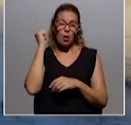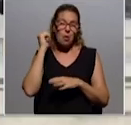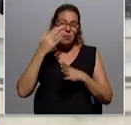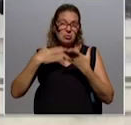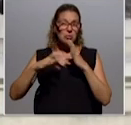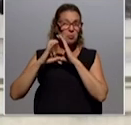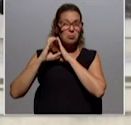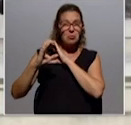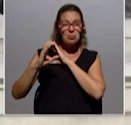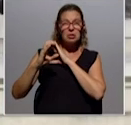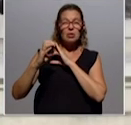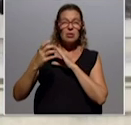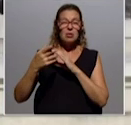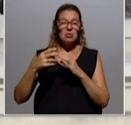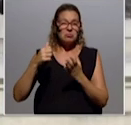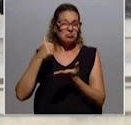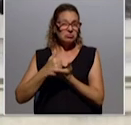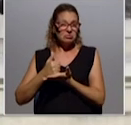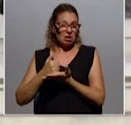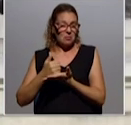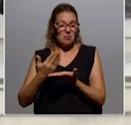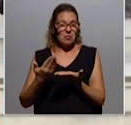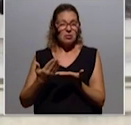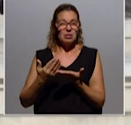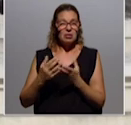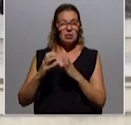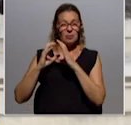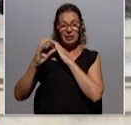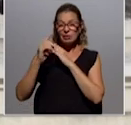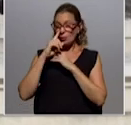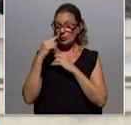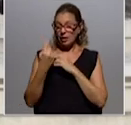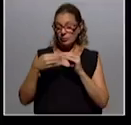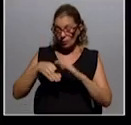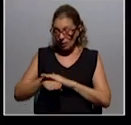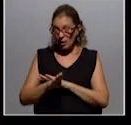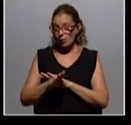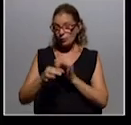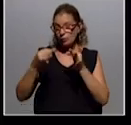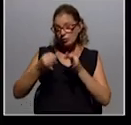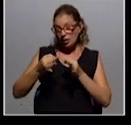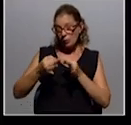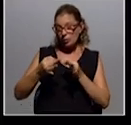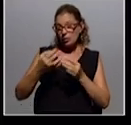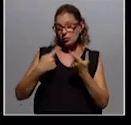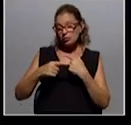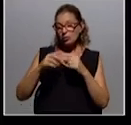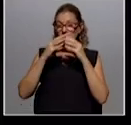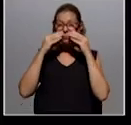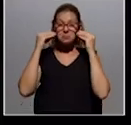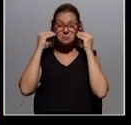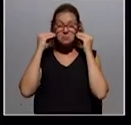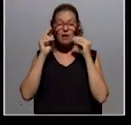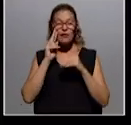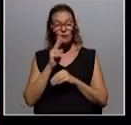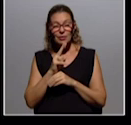al transporte público, como digo, estamos utilizando sobre todo el metro, que es muy rápido y muy, muy seguro y muy eficiente. Y bueno, y en ese sentido ahí